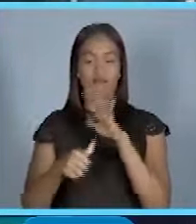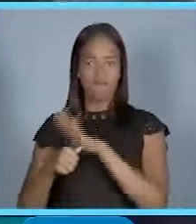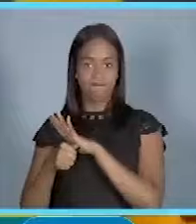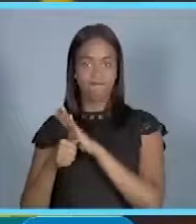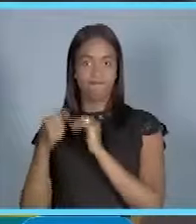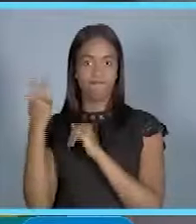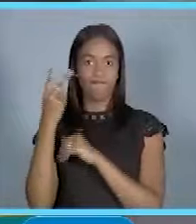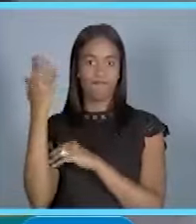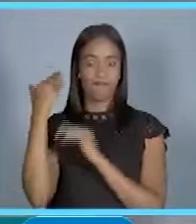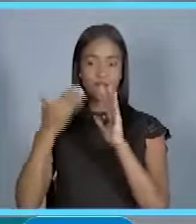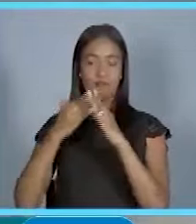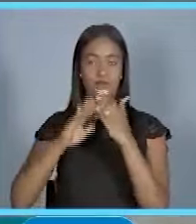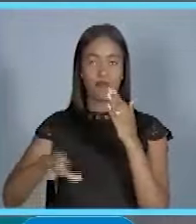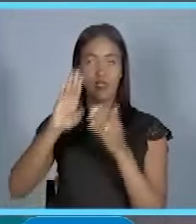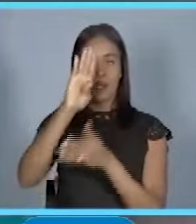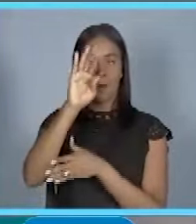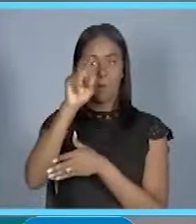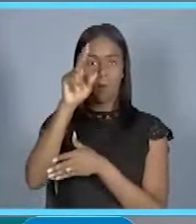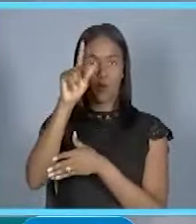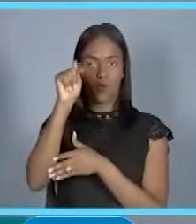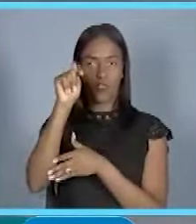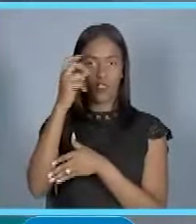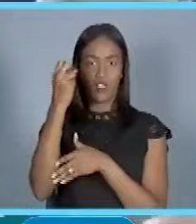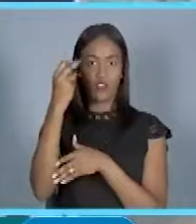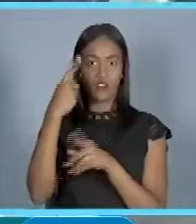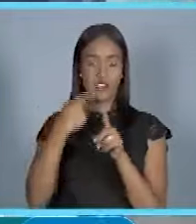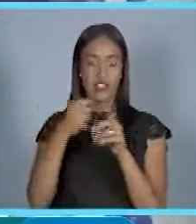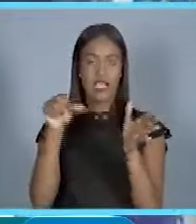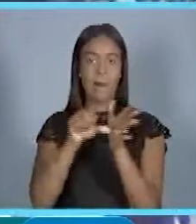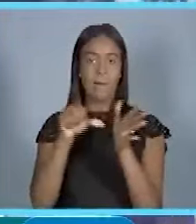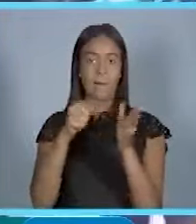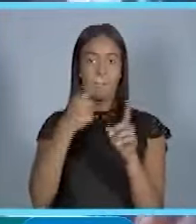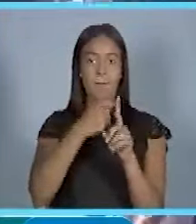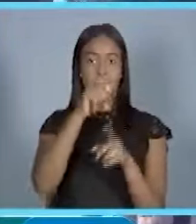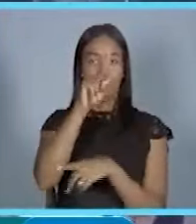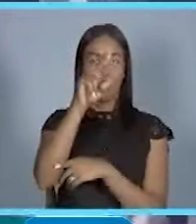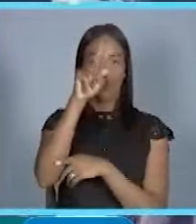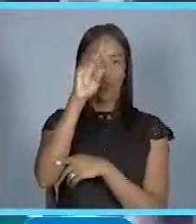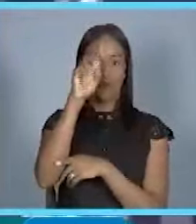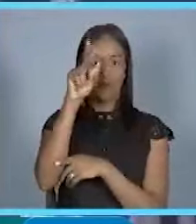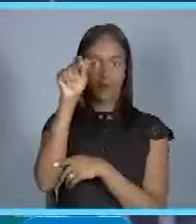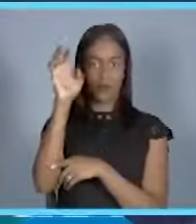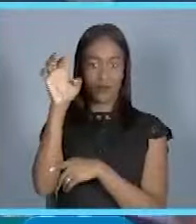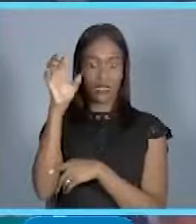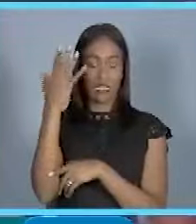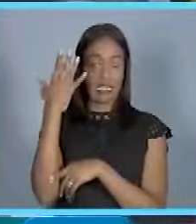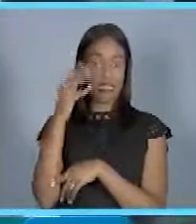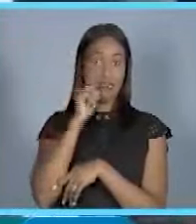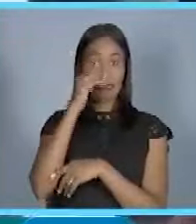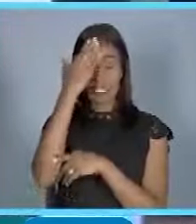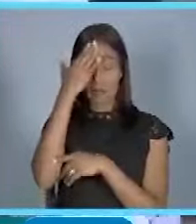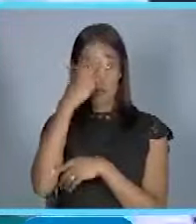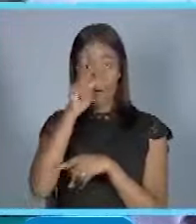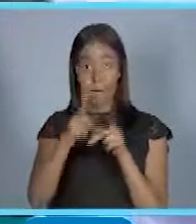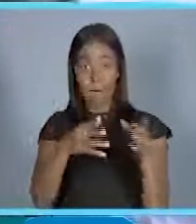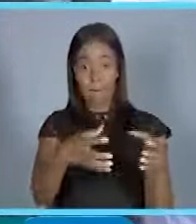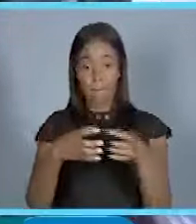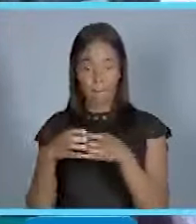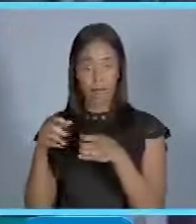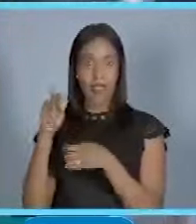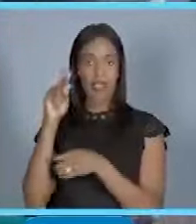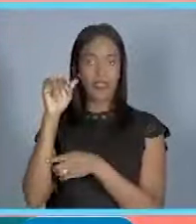viernes pasado en el barrio La Bull 12 de la capital de Puerto Príncipe. Y es que se tiene conocimiento de que la pandilla